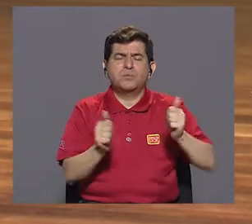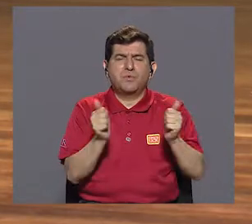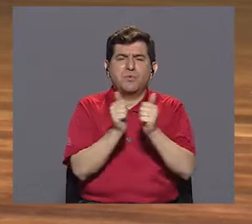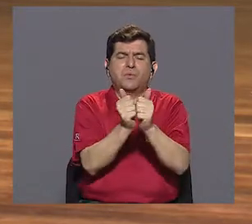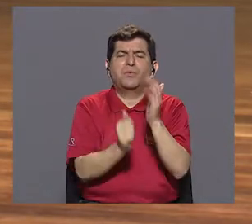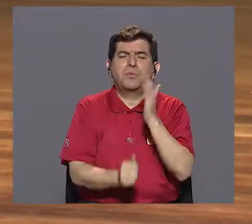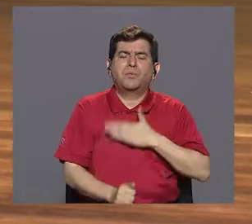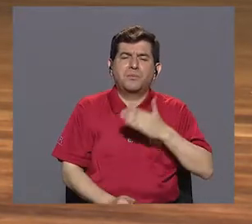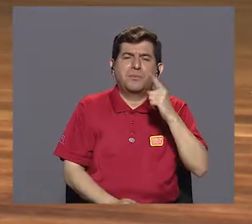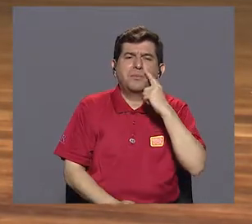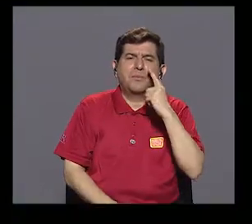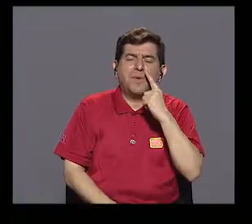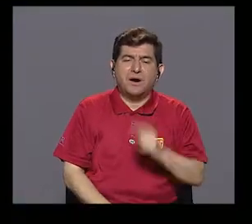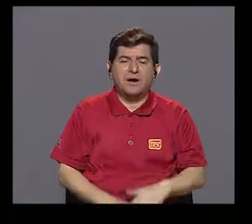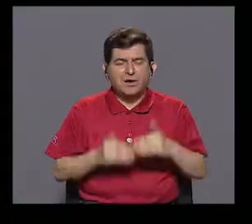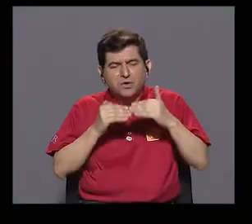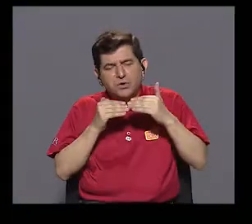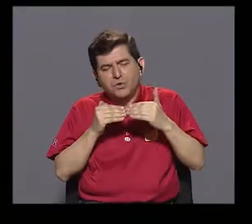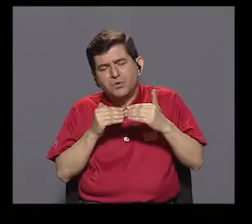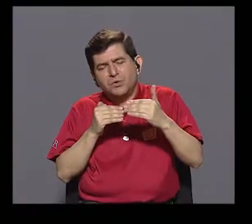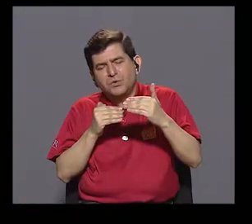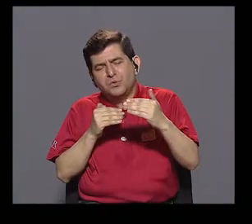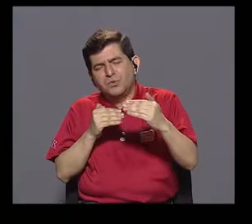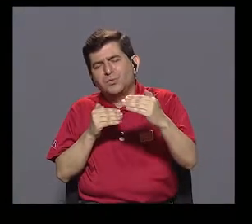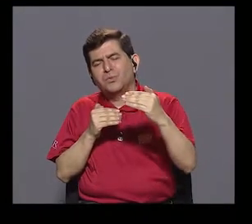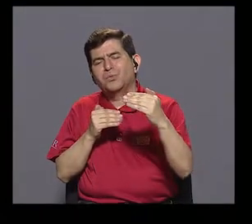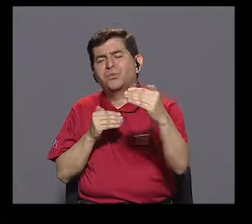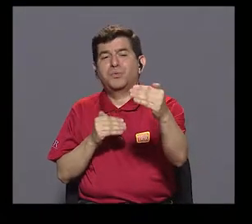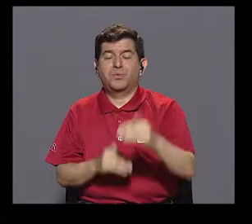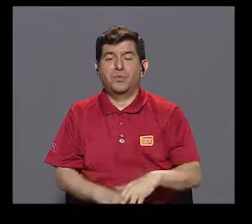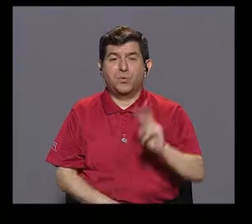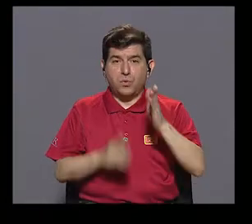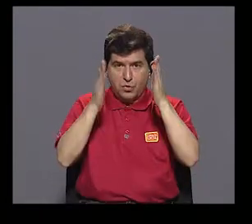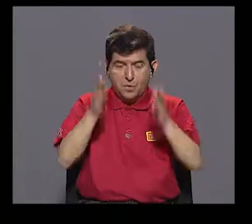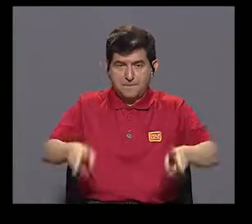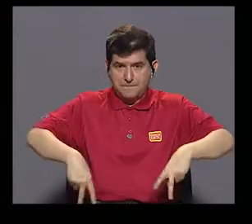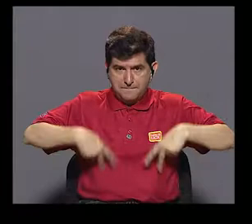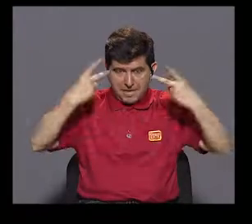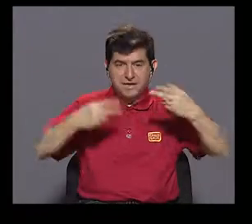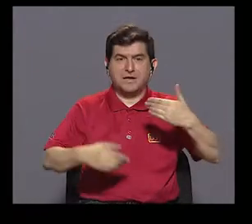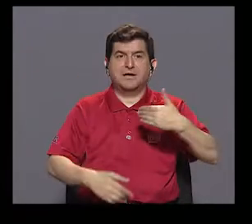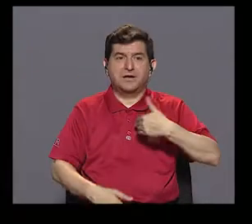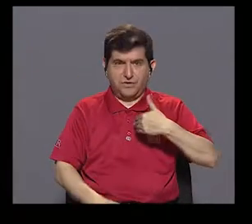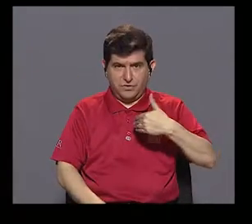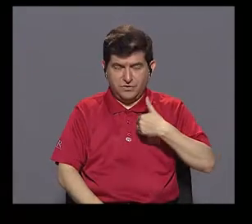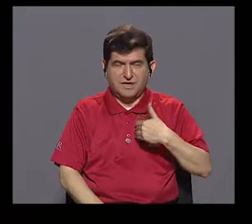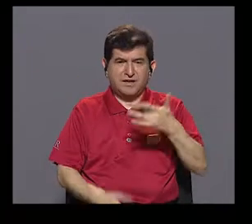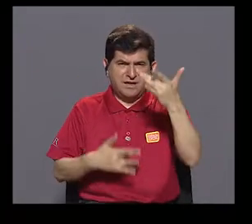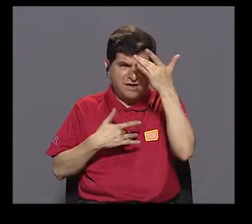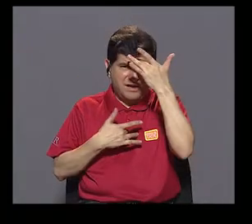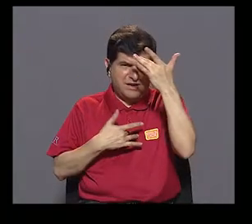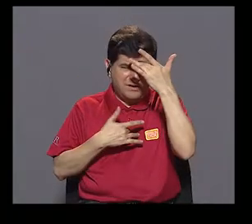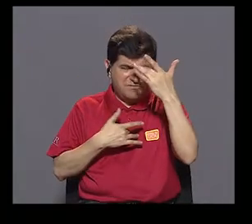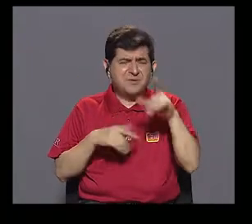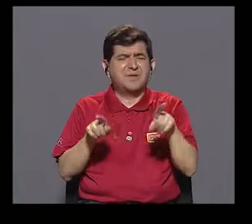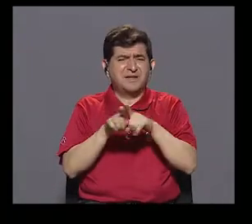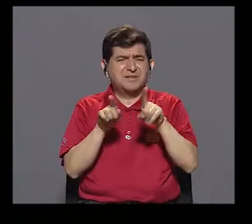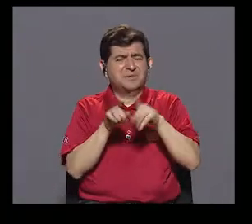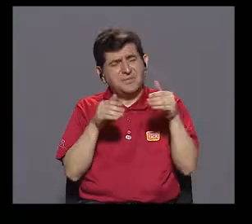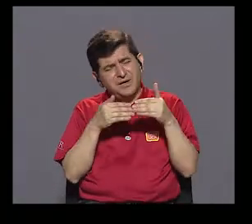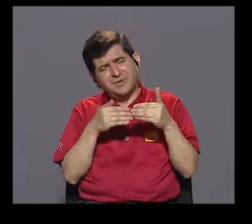padre. Y esto se alargó mucho tiempo. Y tuve un compañero de vida que tuvo una enfermedad larga